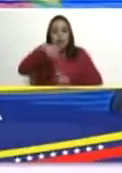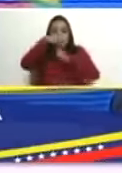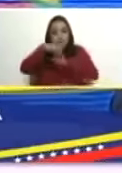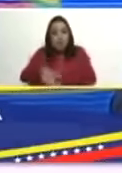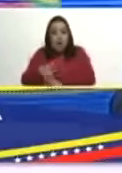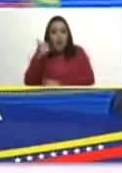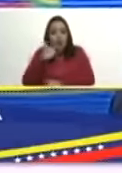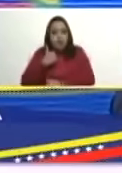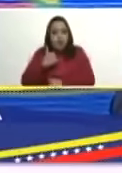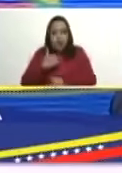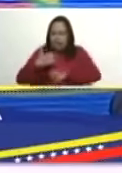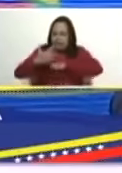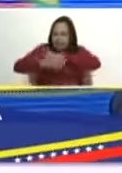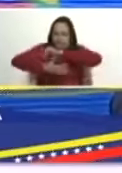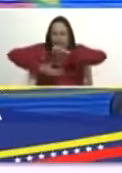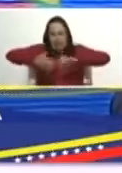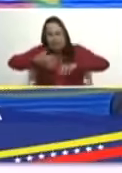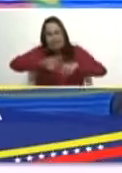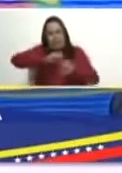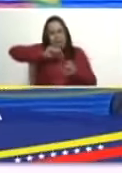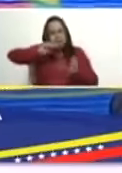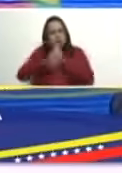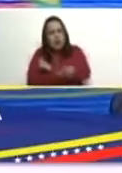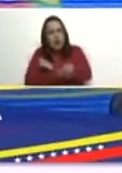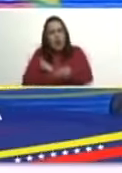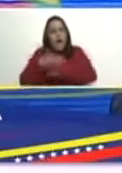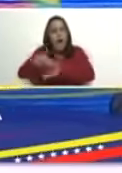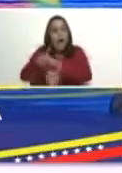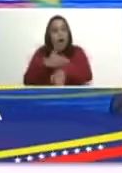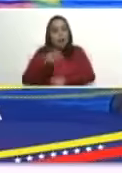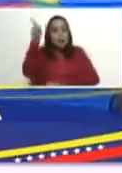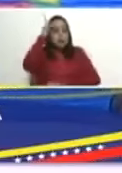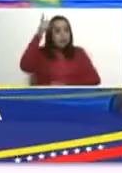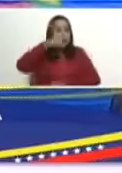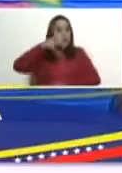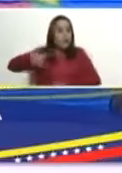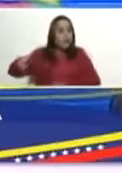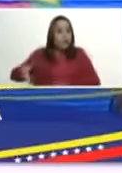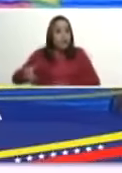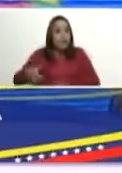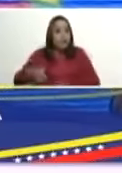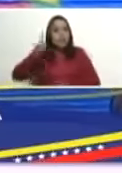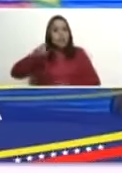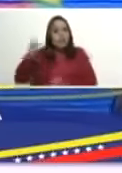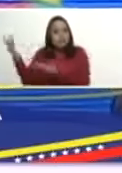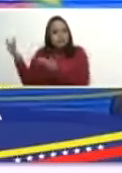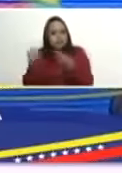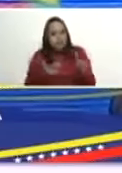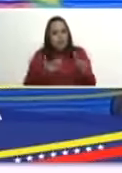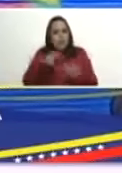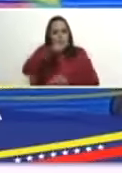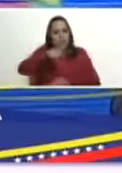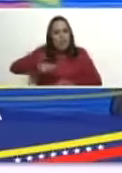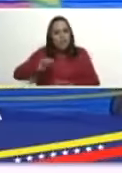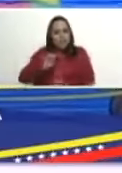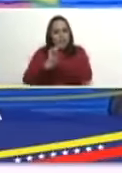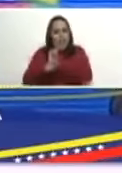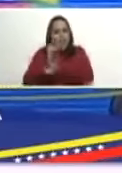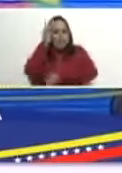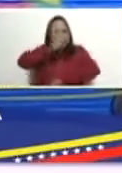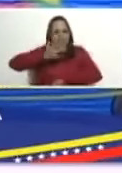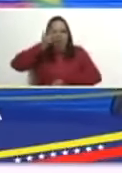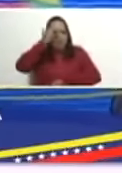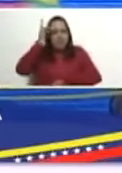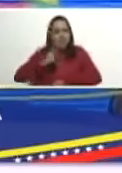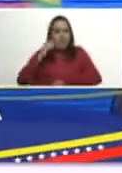violenta revolvió los pueblos preexistentes y trajo esclavos de África y vinieron europeos también, y